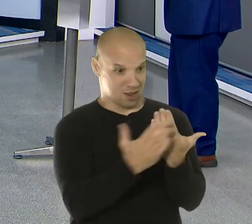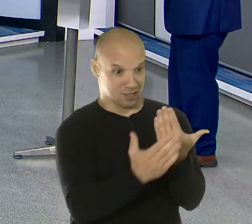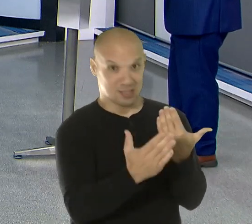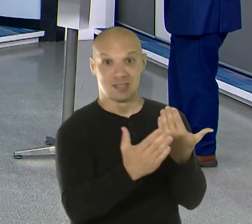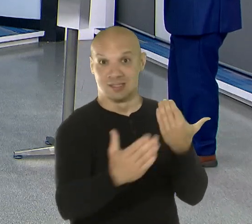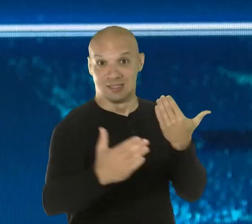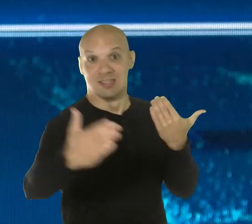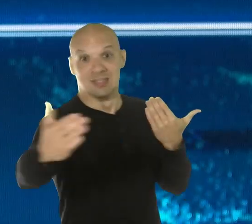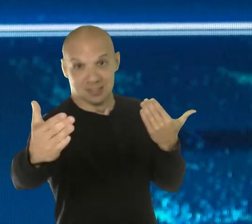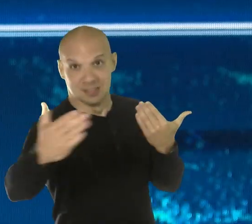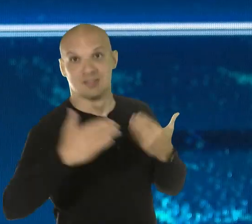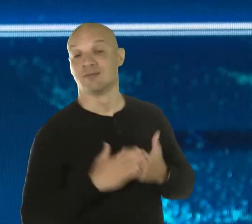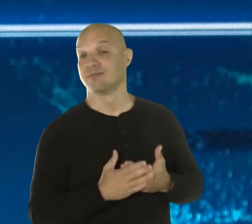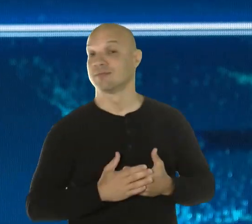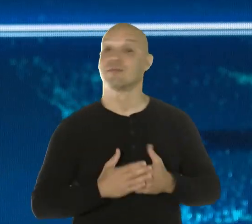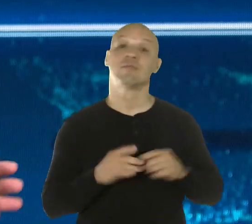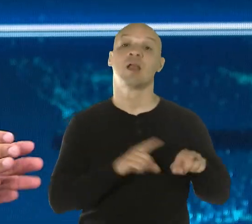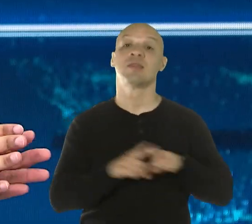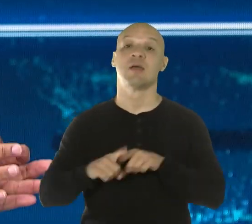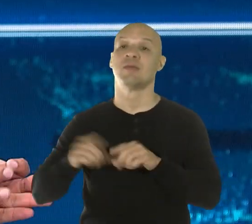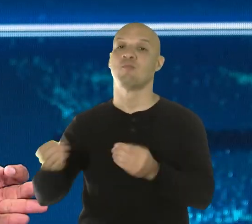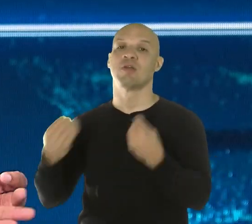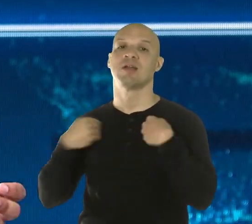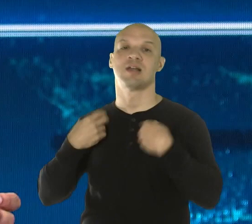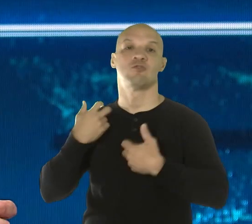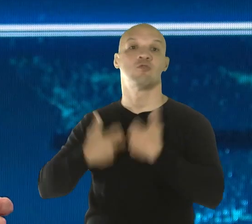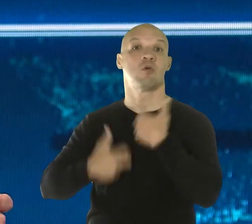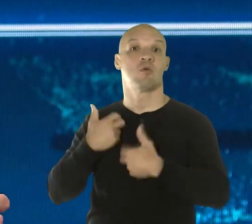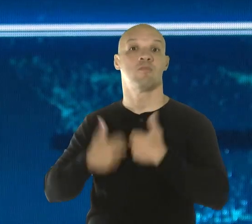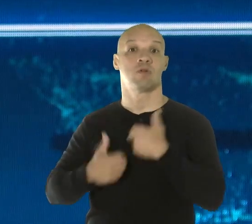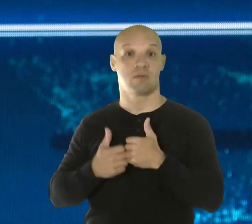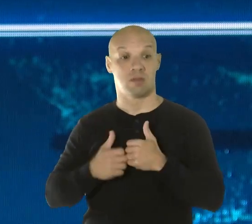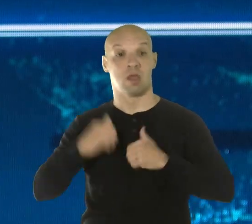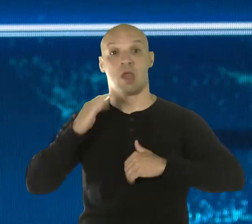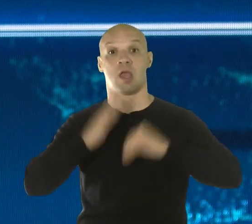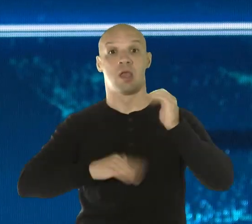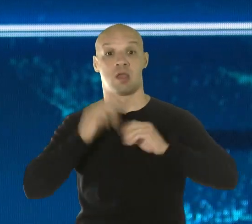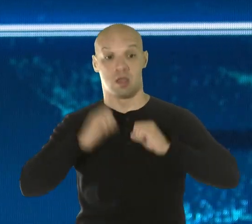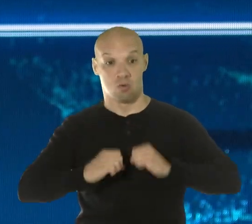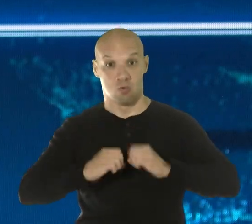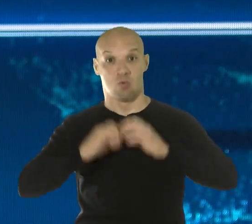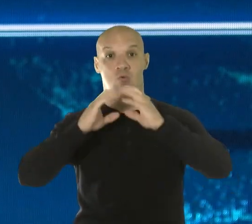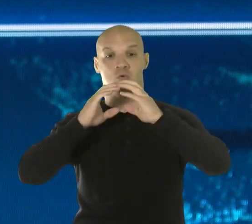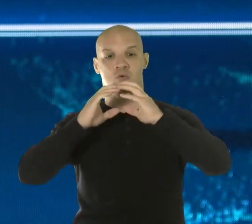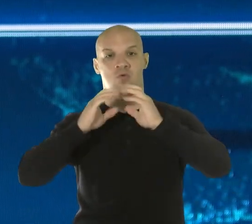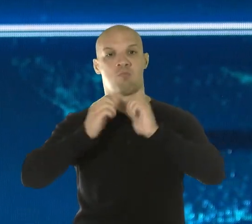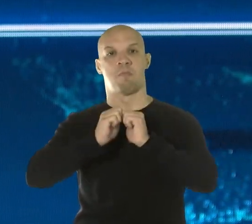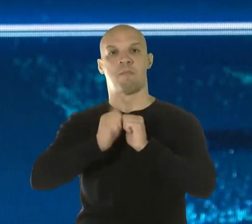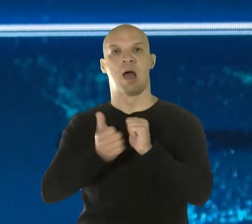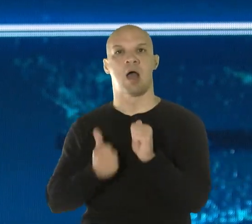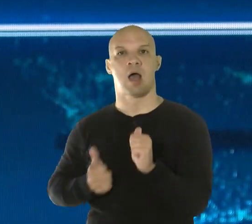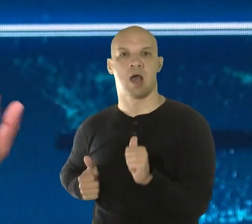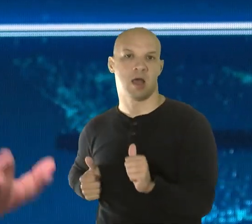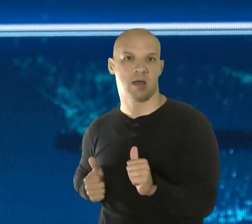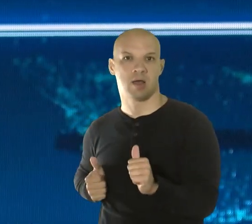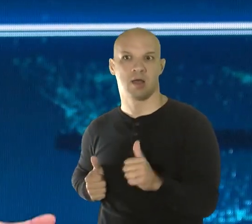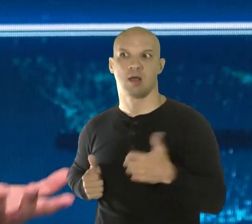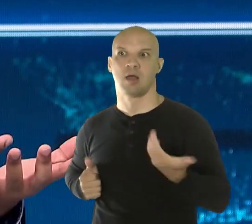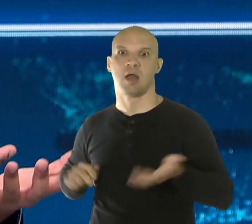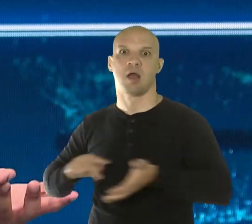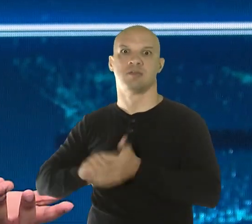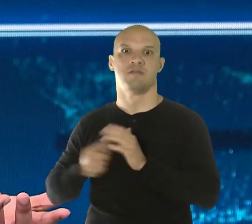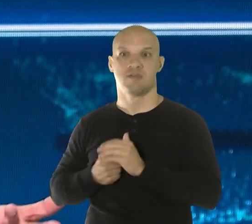y pudiera entonces traernos problemas de retraso en la reconstrucción, y ese retraso lo que puede provocar entonces es que la